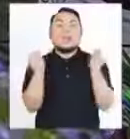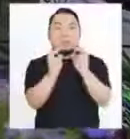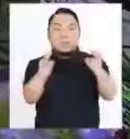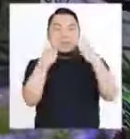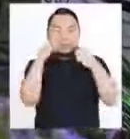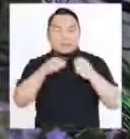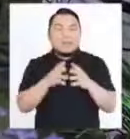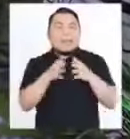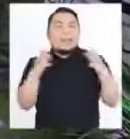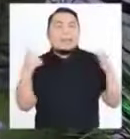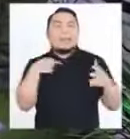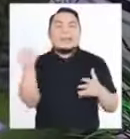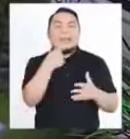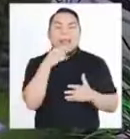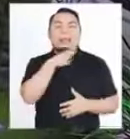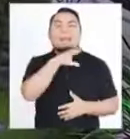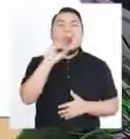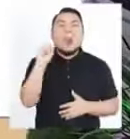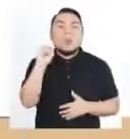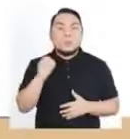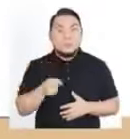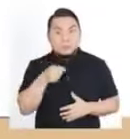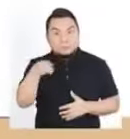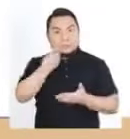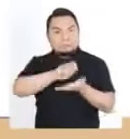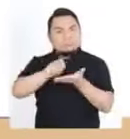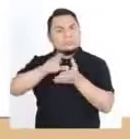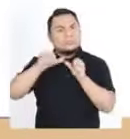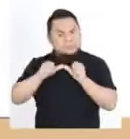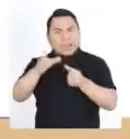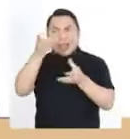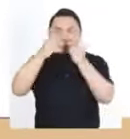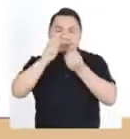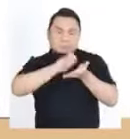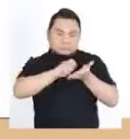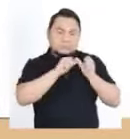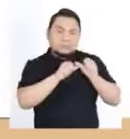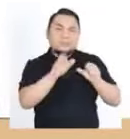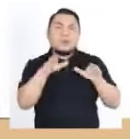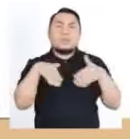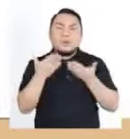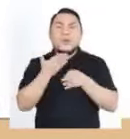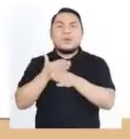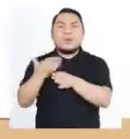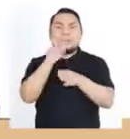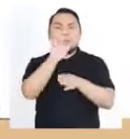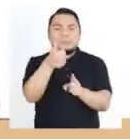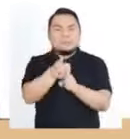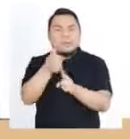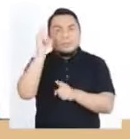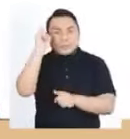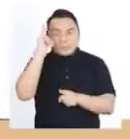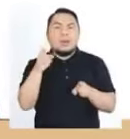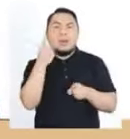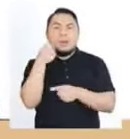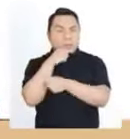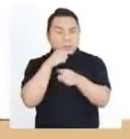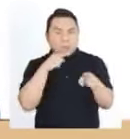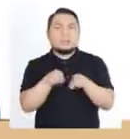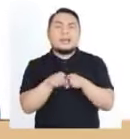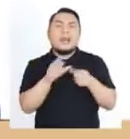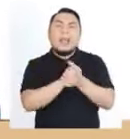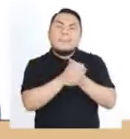Gracias por acompañarnos en el mágico mundo de DECAO. Sigan tomando apuntes de todo lo que aprendemos para que puedan compartirlo con sus